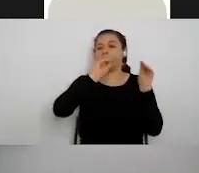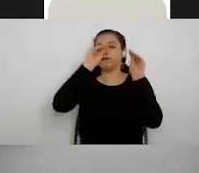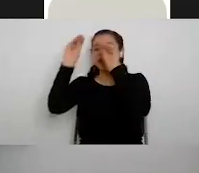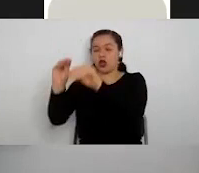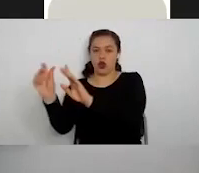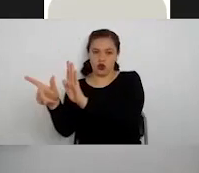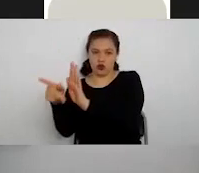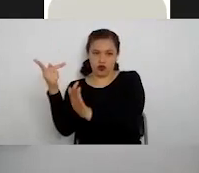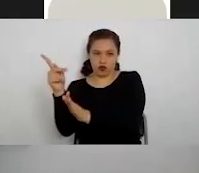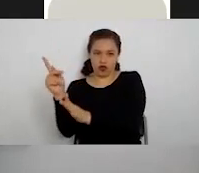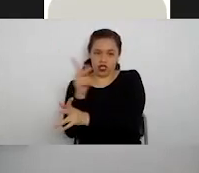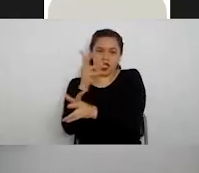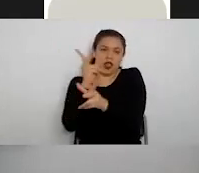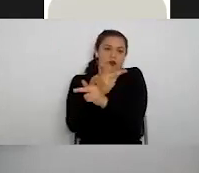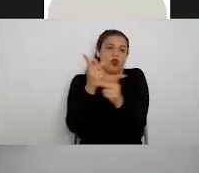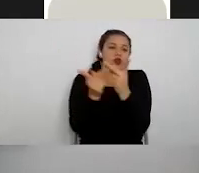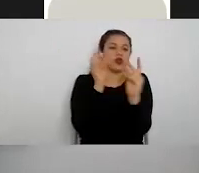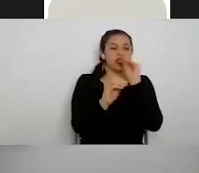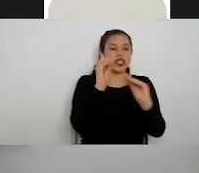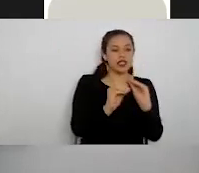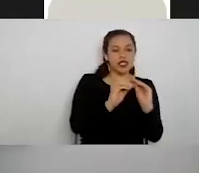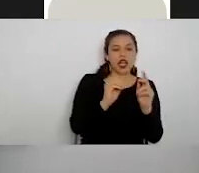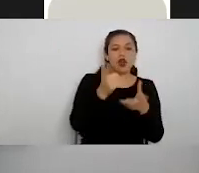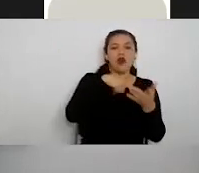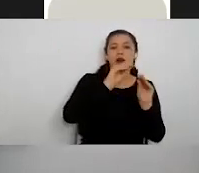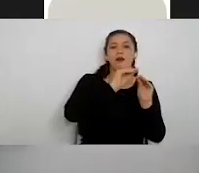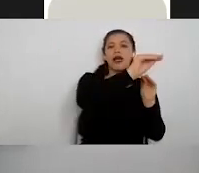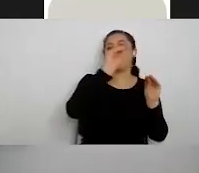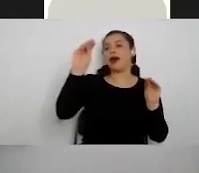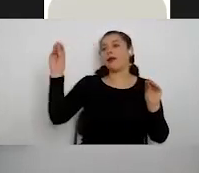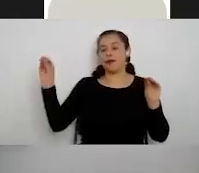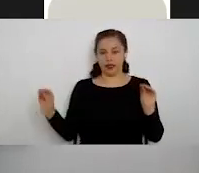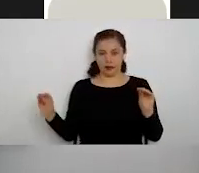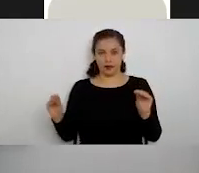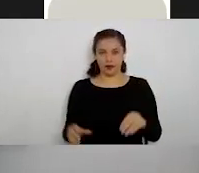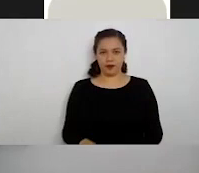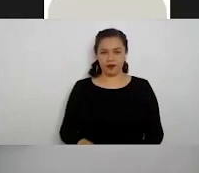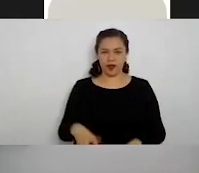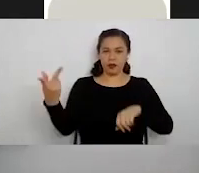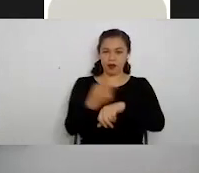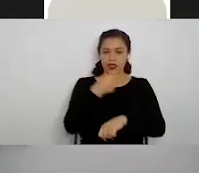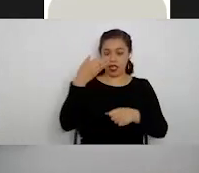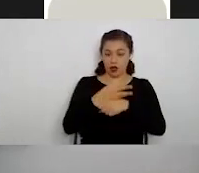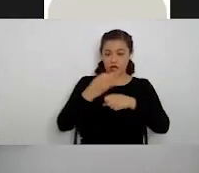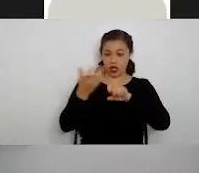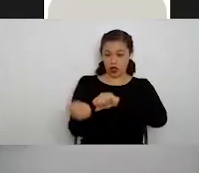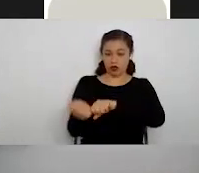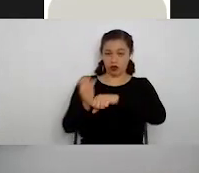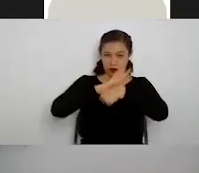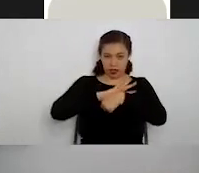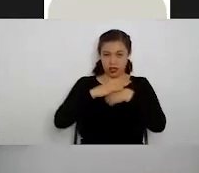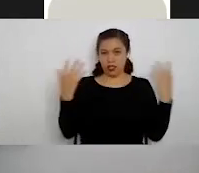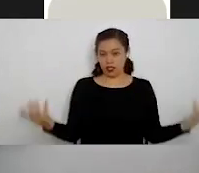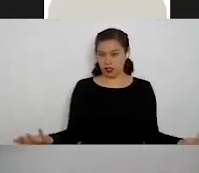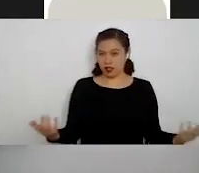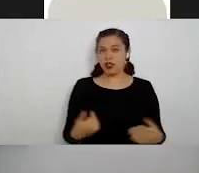De cadenas productivas, básicamente. Lo que sucedió con la pandemia, básicamente